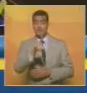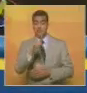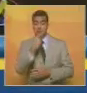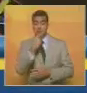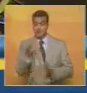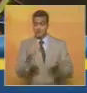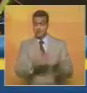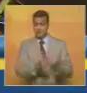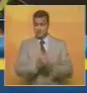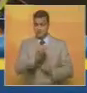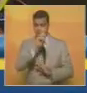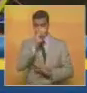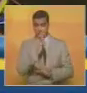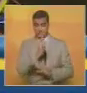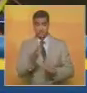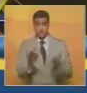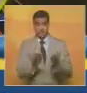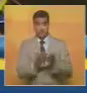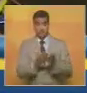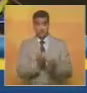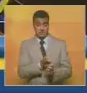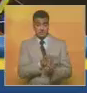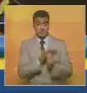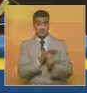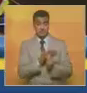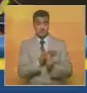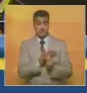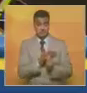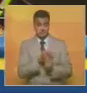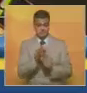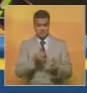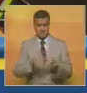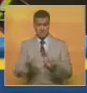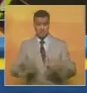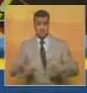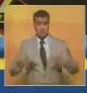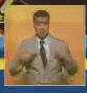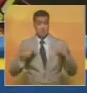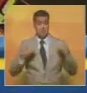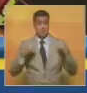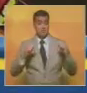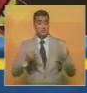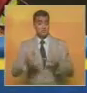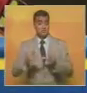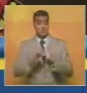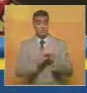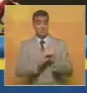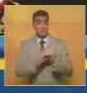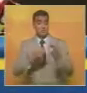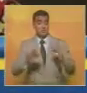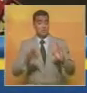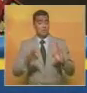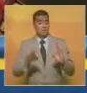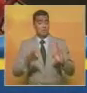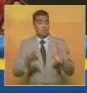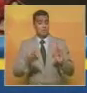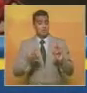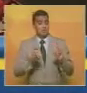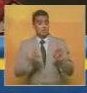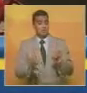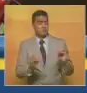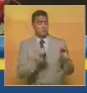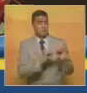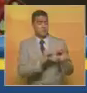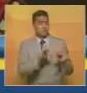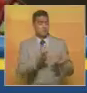más de un año en estudios de especialización a transitar en su vida profesional por áreas del derecho que normalmente han sido poco abordadas en